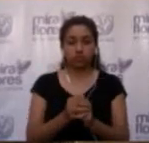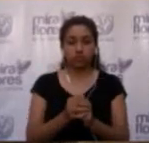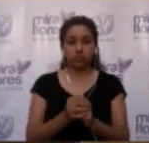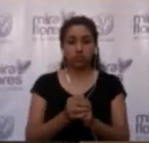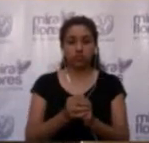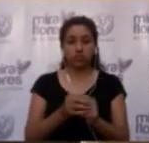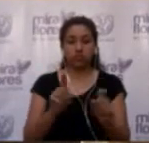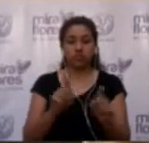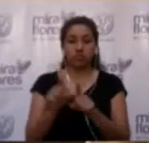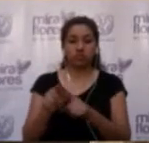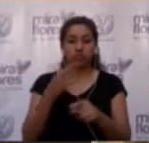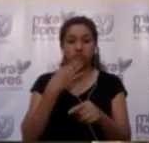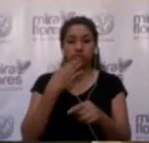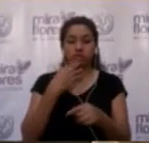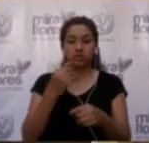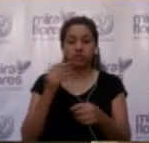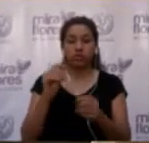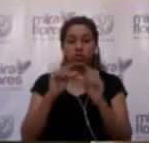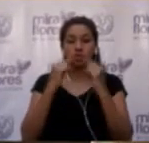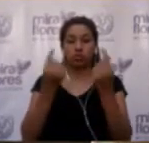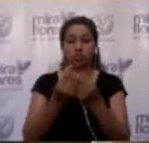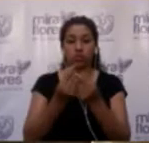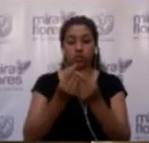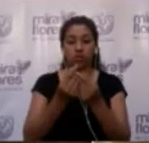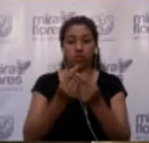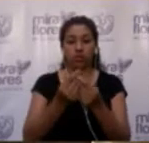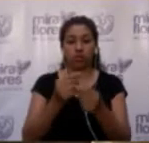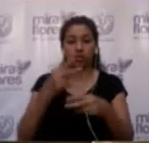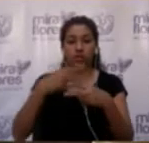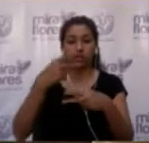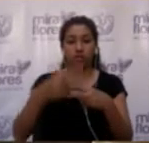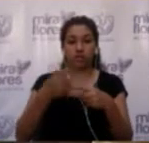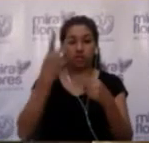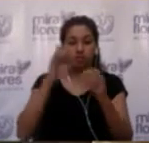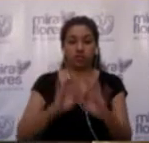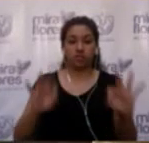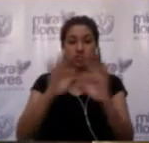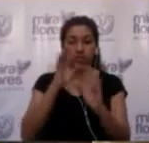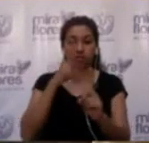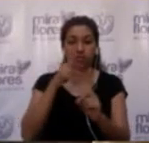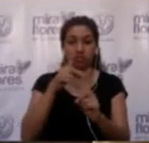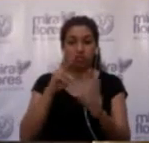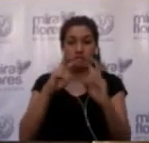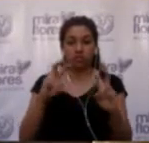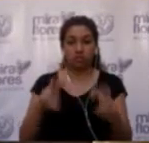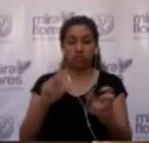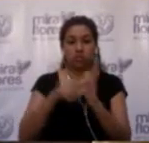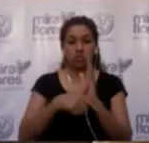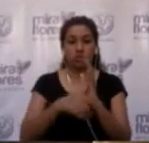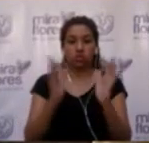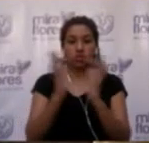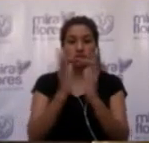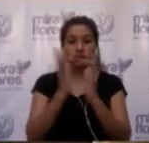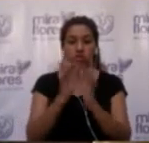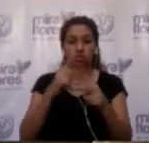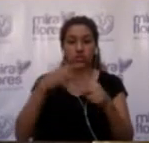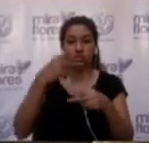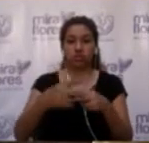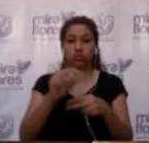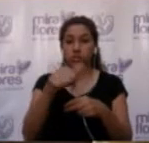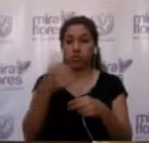inquietud a través de la Gerencia de Participación Vecinal para la debida evaluación y el contacto con los vecinos. No sé si hay algún otro